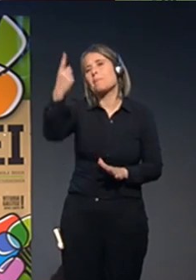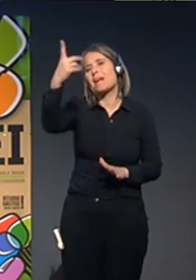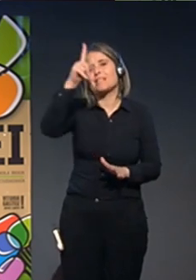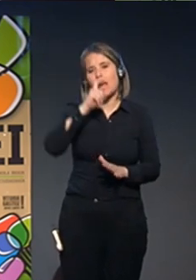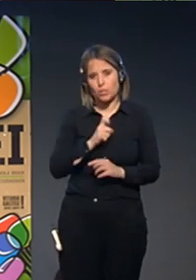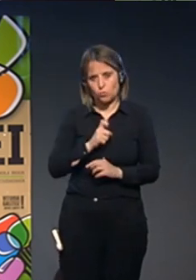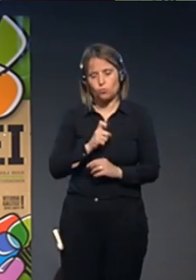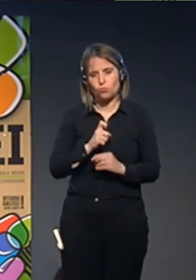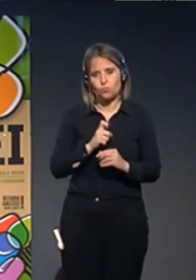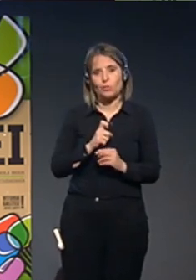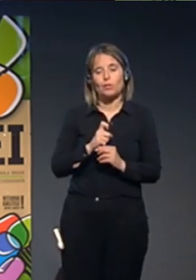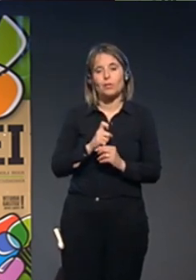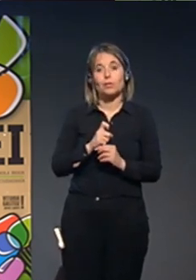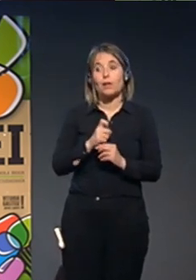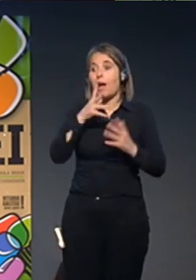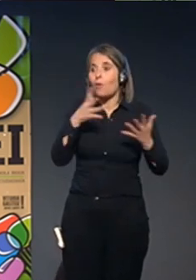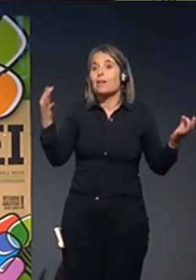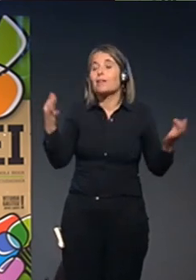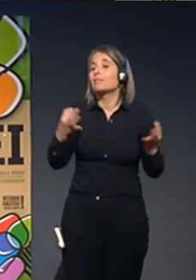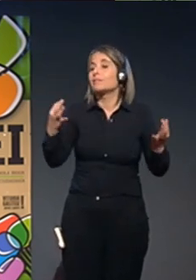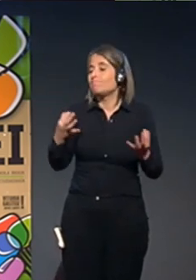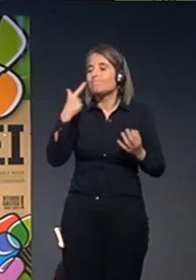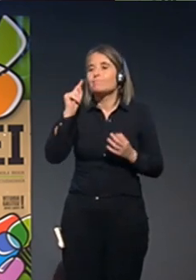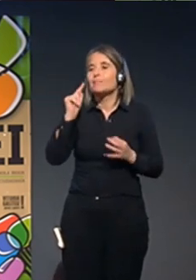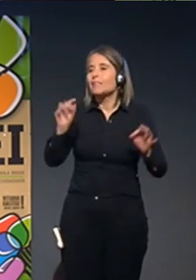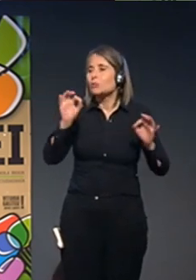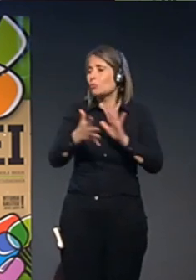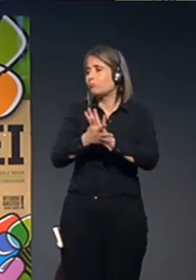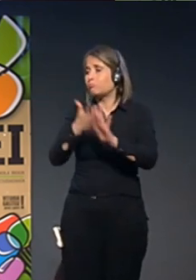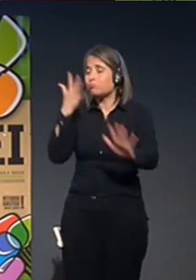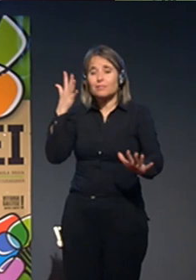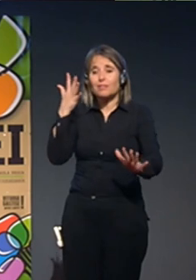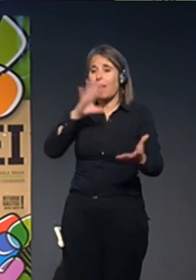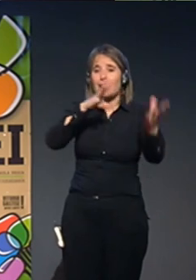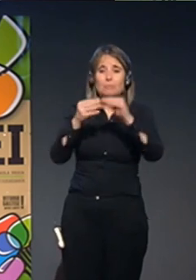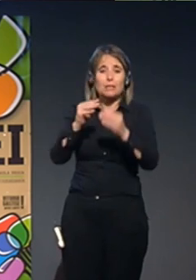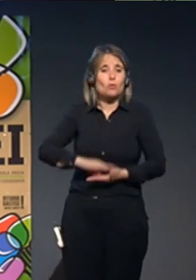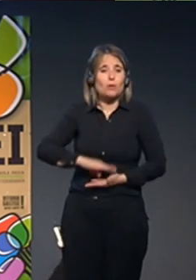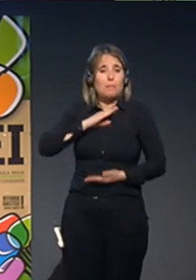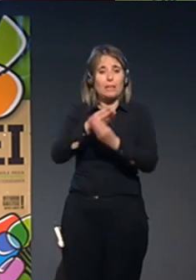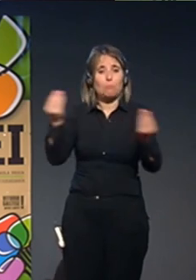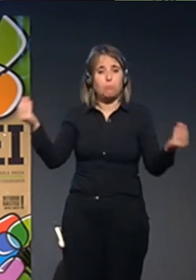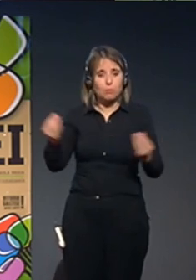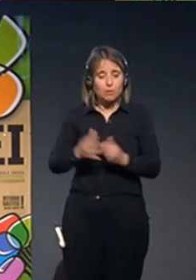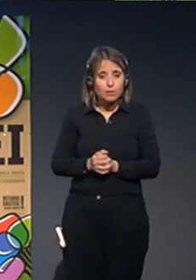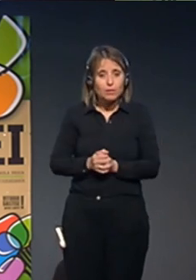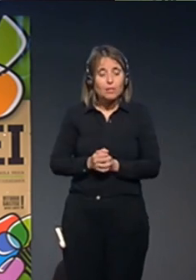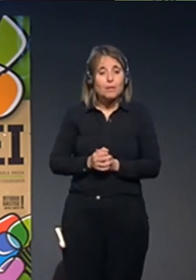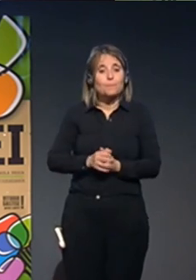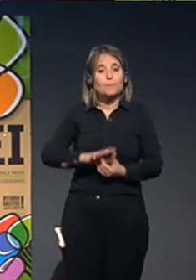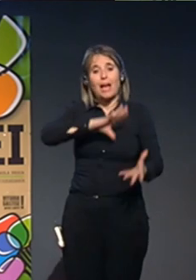para esos cambios qué está ocurriendo hoy que todo esto ocurre tan deprisa que la capacidad de adaptación desaparece que la